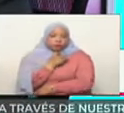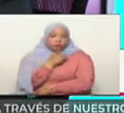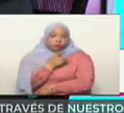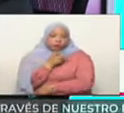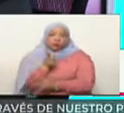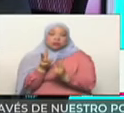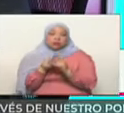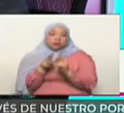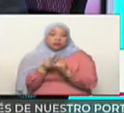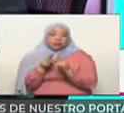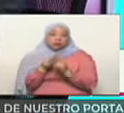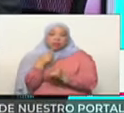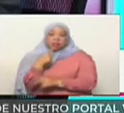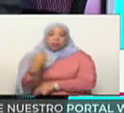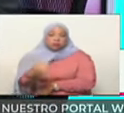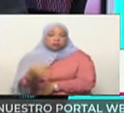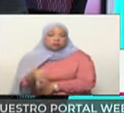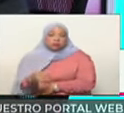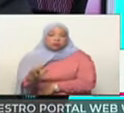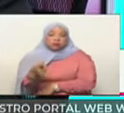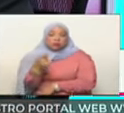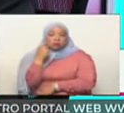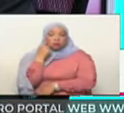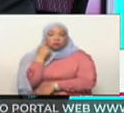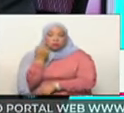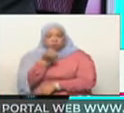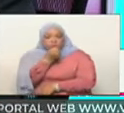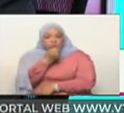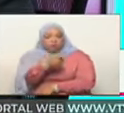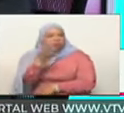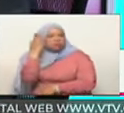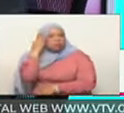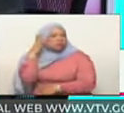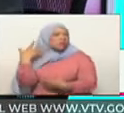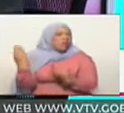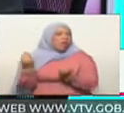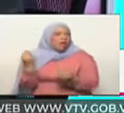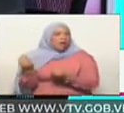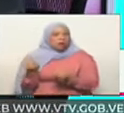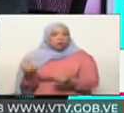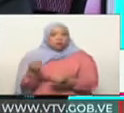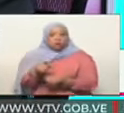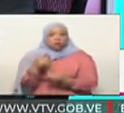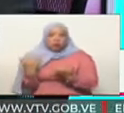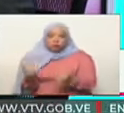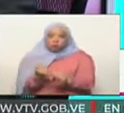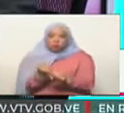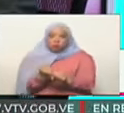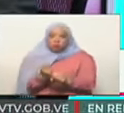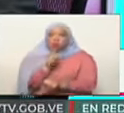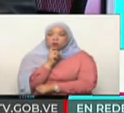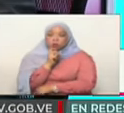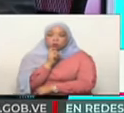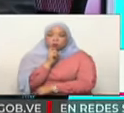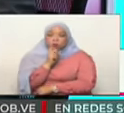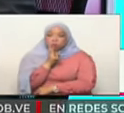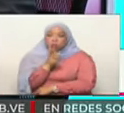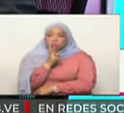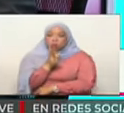conozca esa verdad. Sé que le pica a ustedes los periodistas por saberlo. No sé si se sabrá en su momento, pero es una cosa de